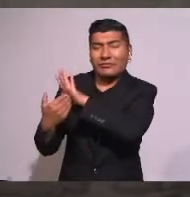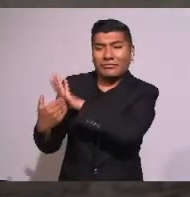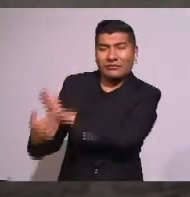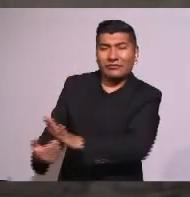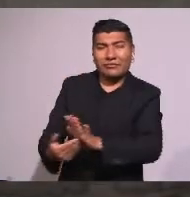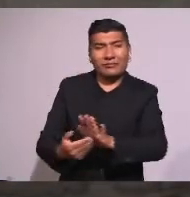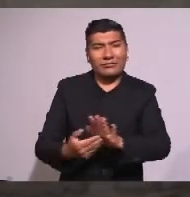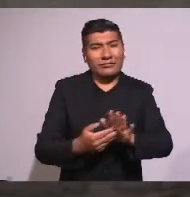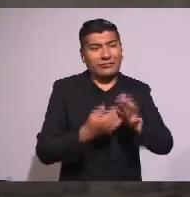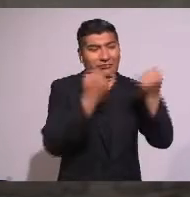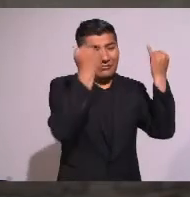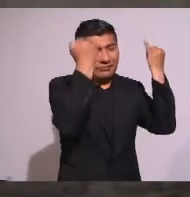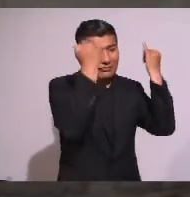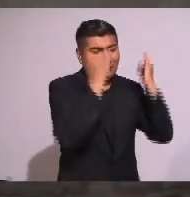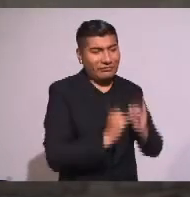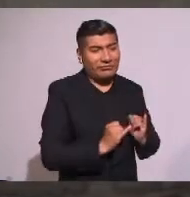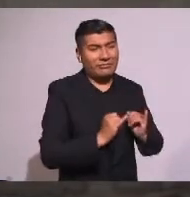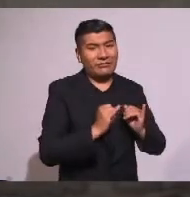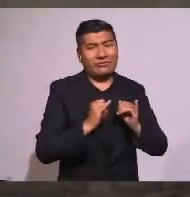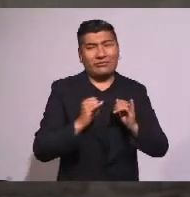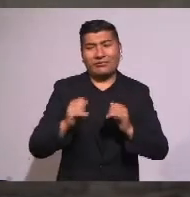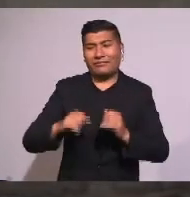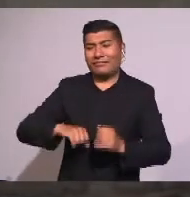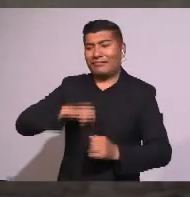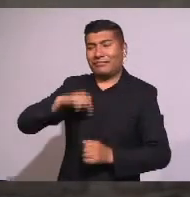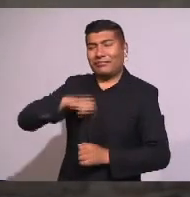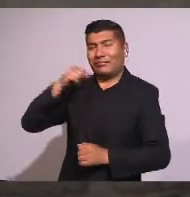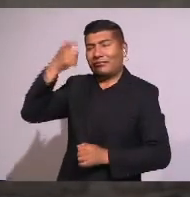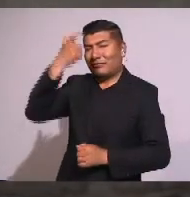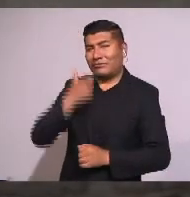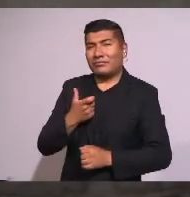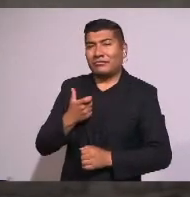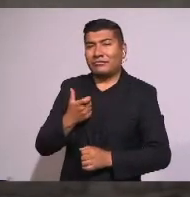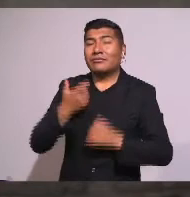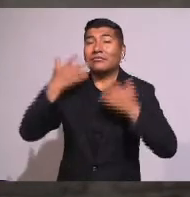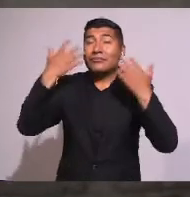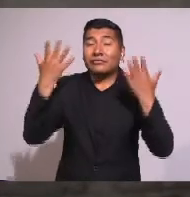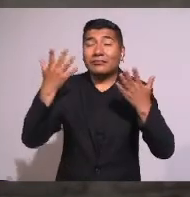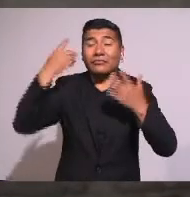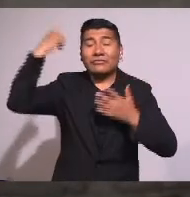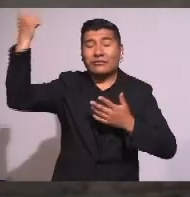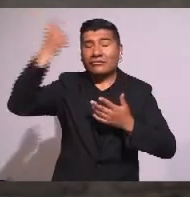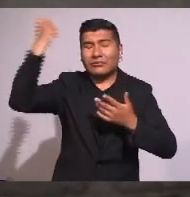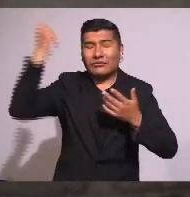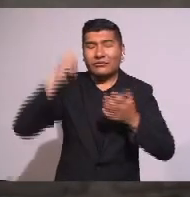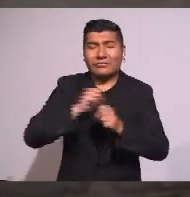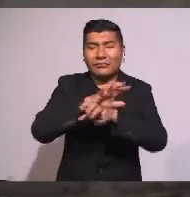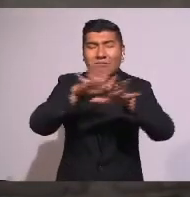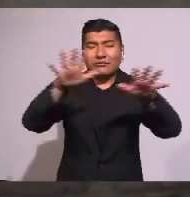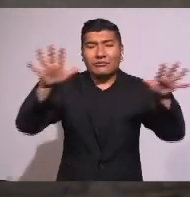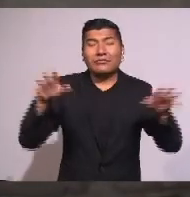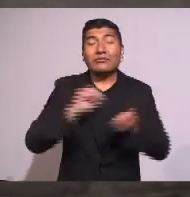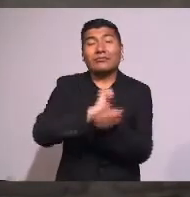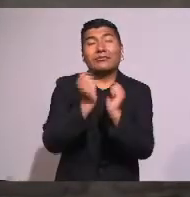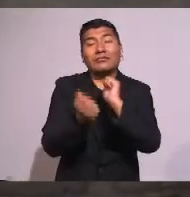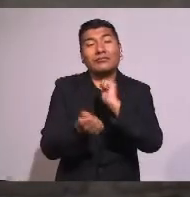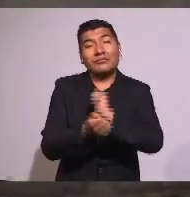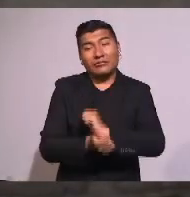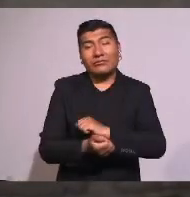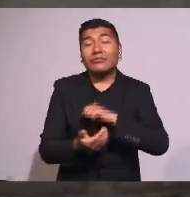el individualismo, el egoísmo. Hay que iluminar y transformar esas